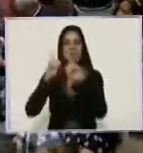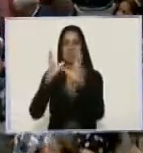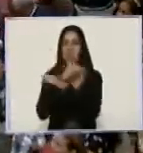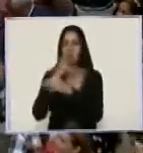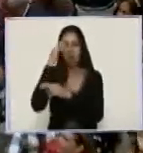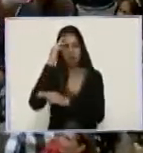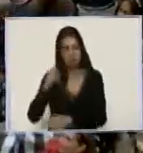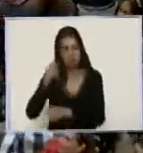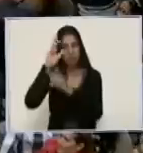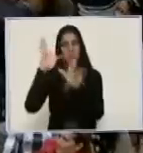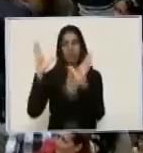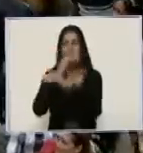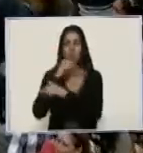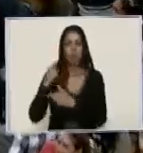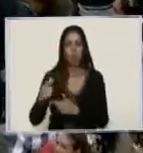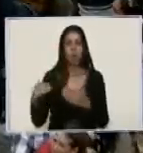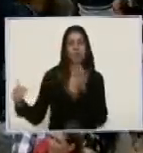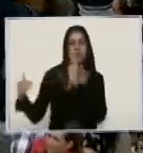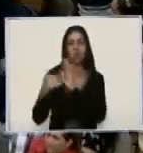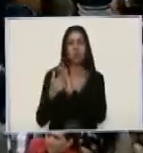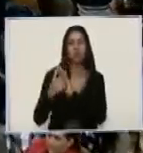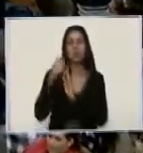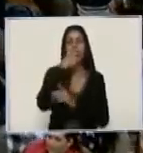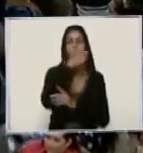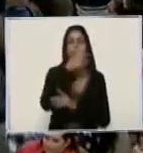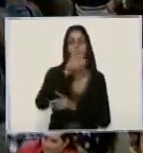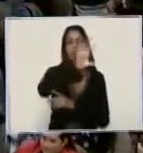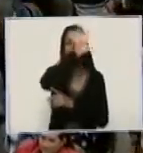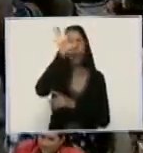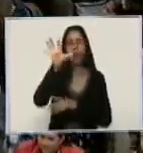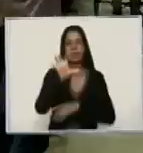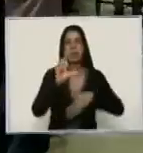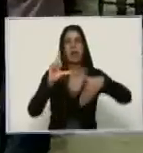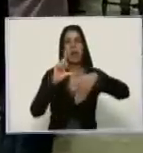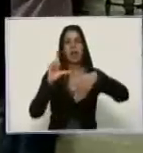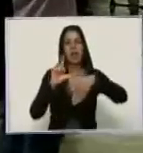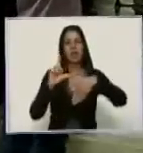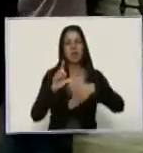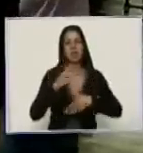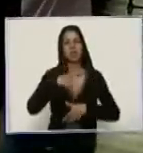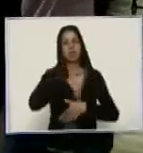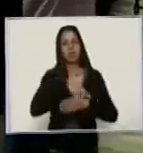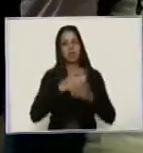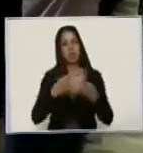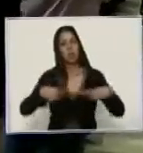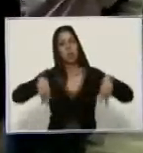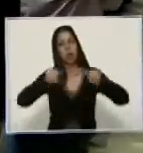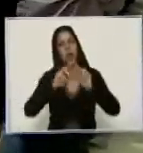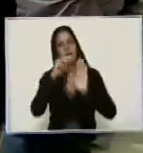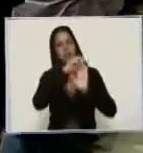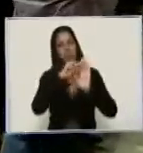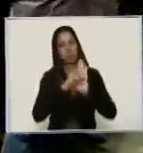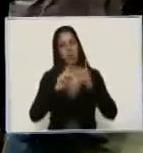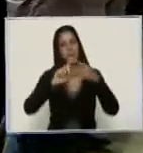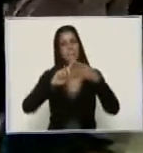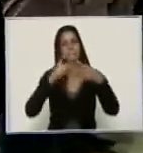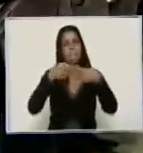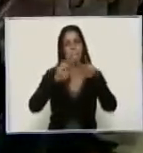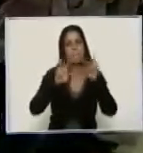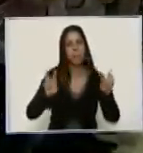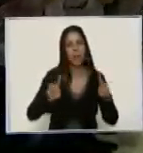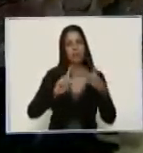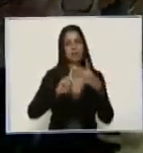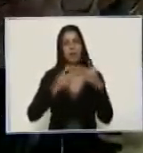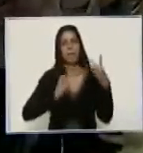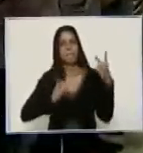y contrario a los intereses de los pueblos que pregonan los valores supremos como la paz y la